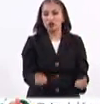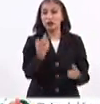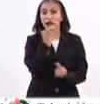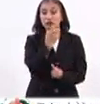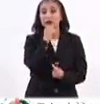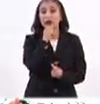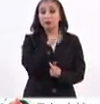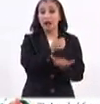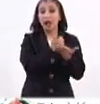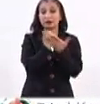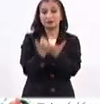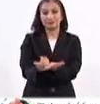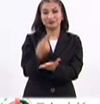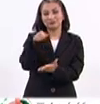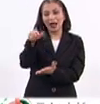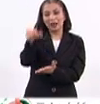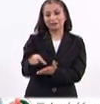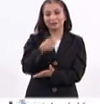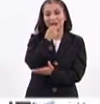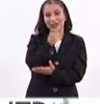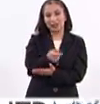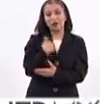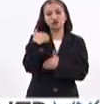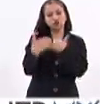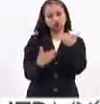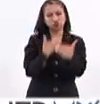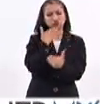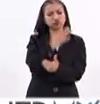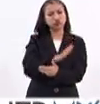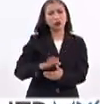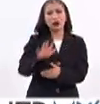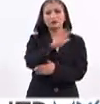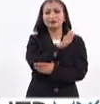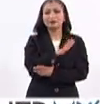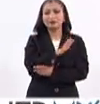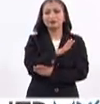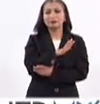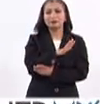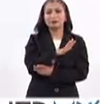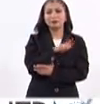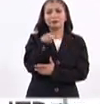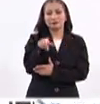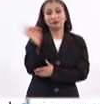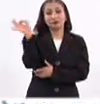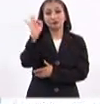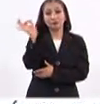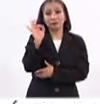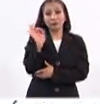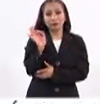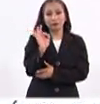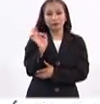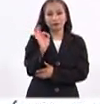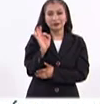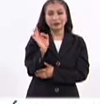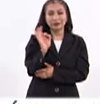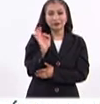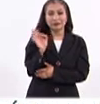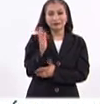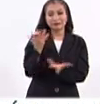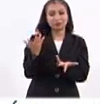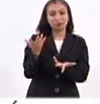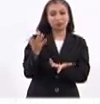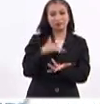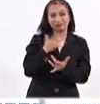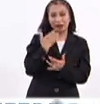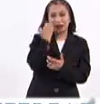eso a su vez ayuda a que el niño se desenvuelva en ámbitos donde a lo mejor en el